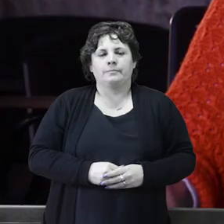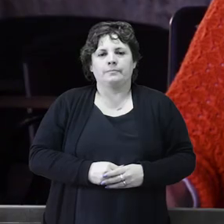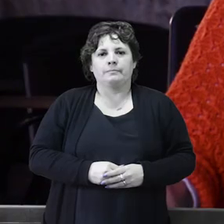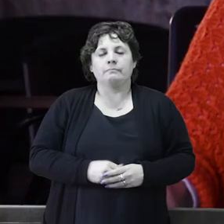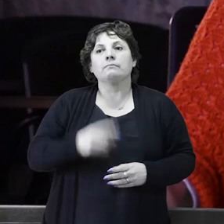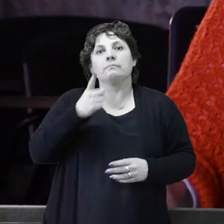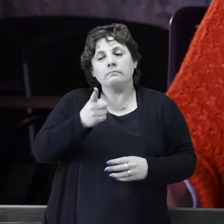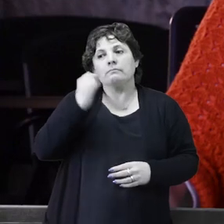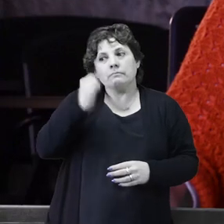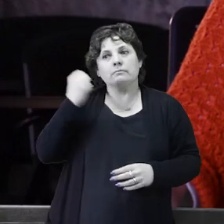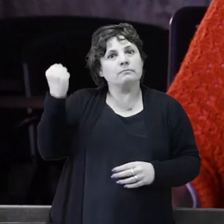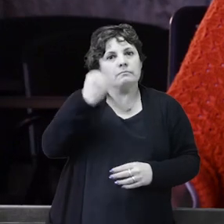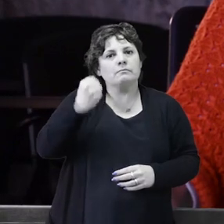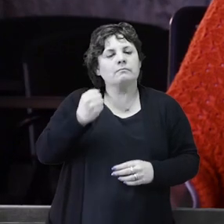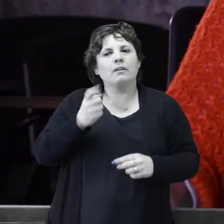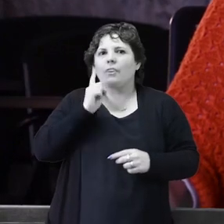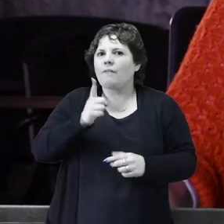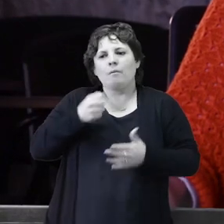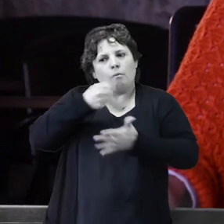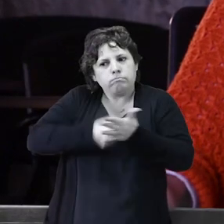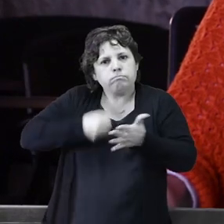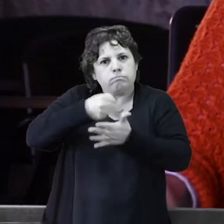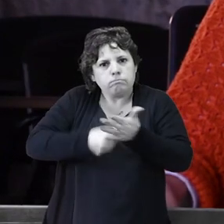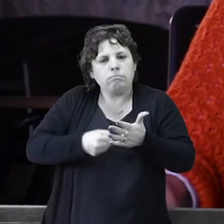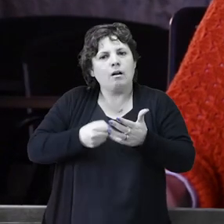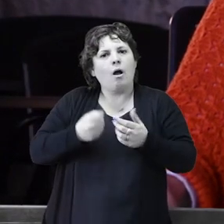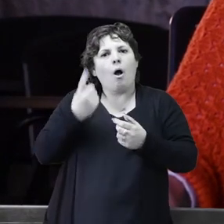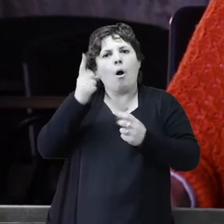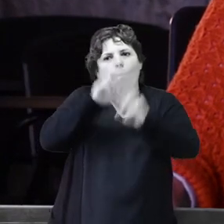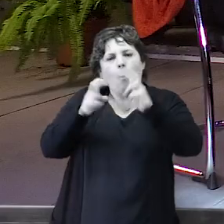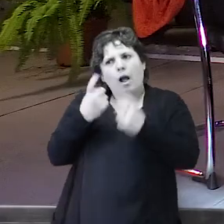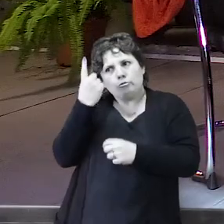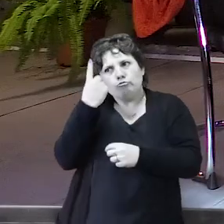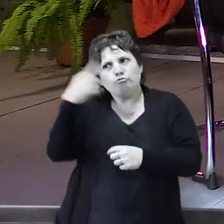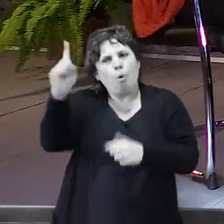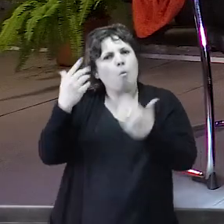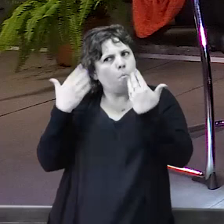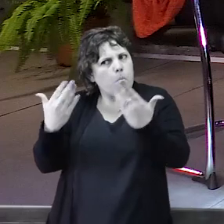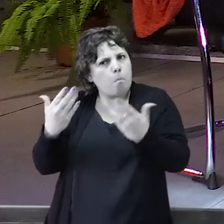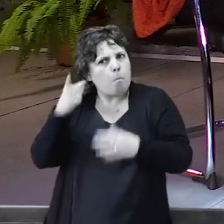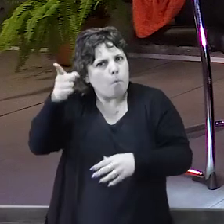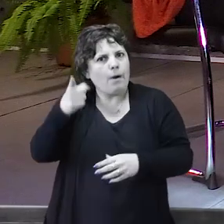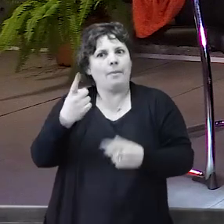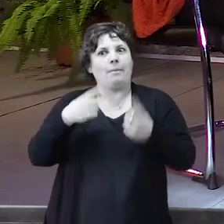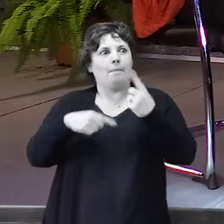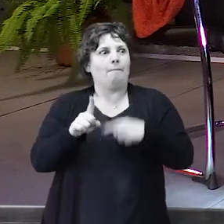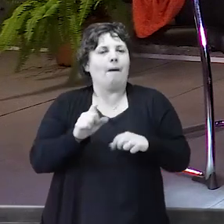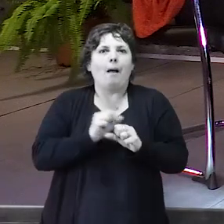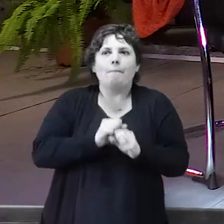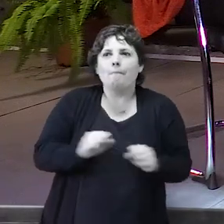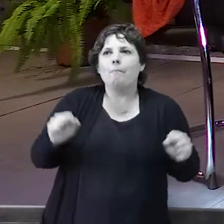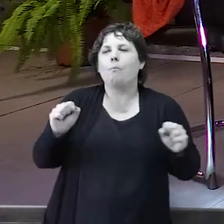Es importante de alguna manera trabajar en pos de la autonomía para poder precisamente